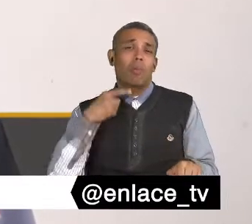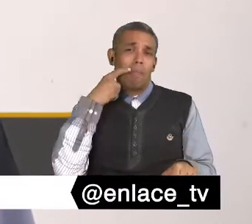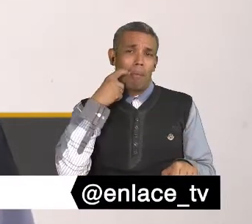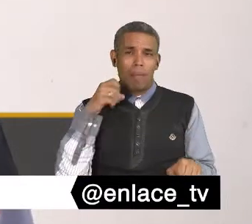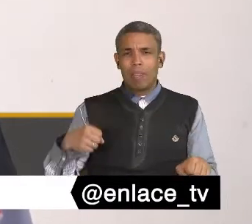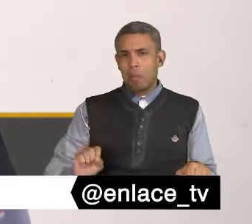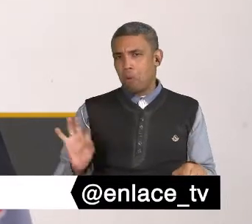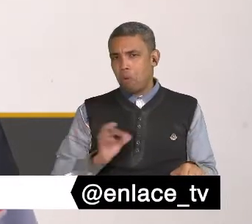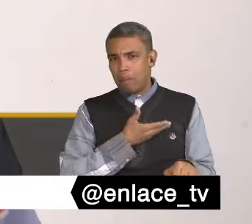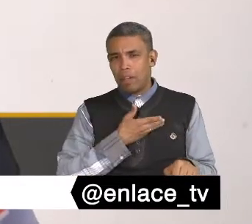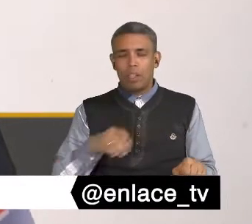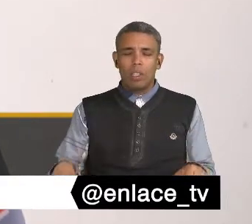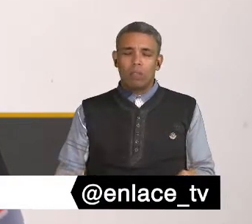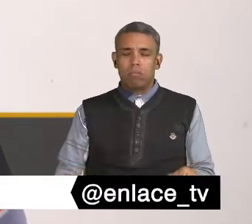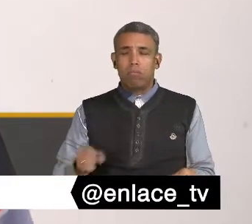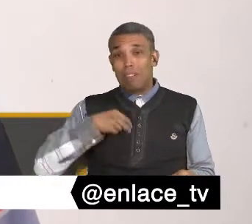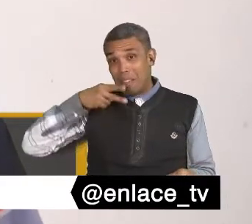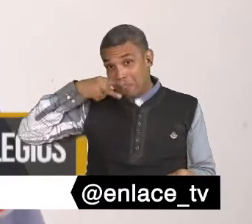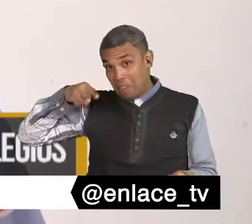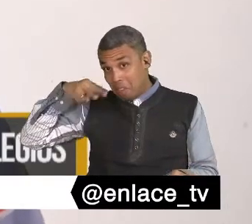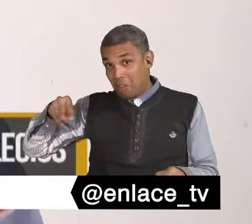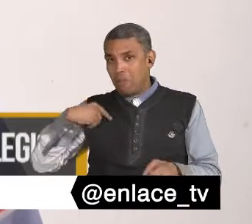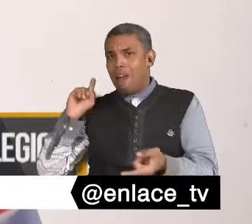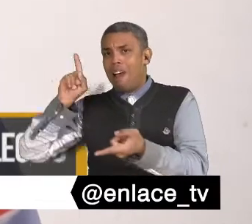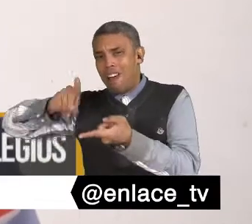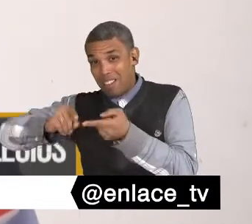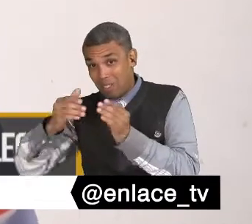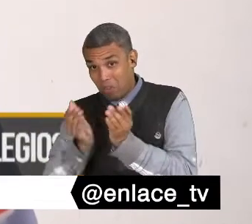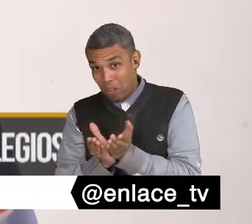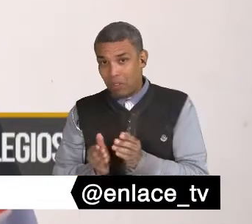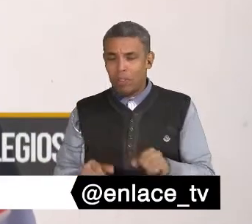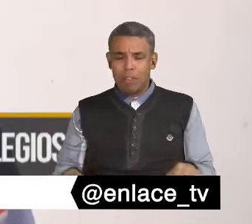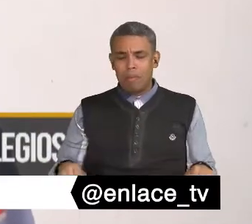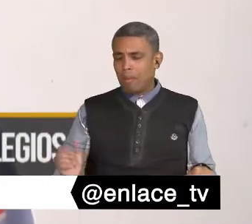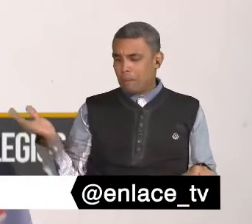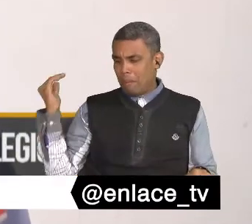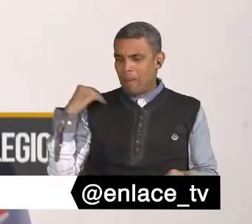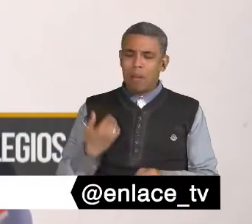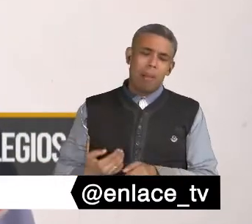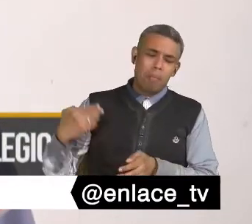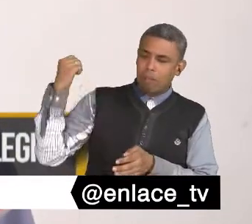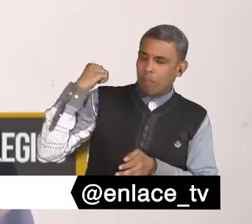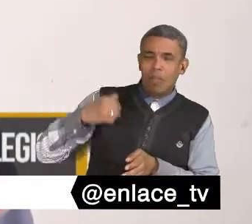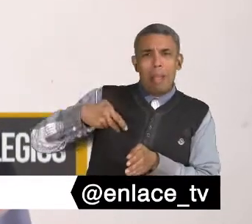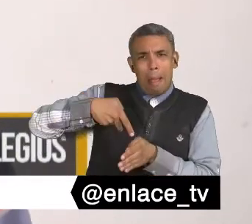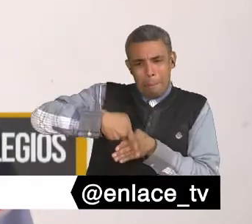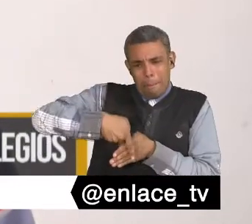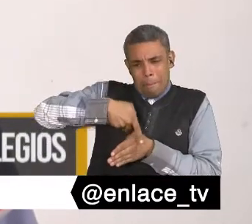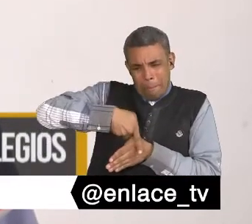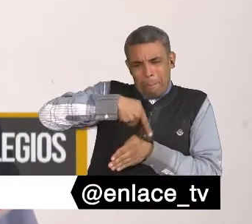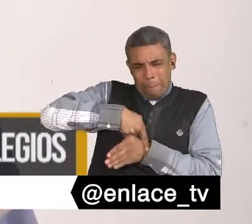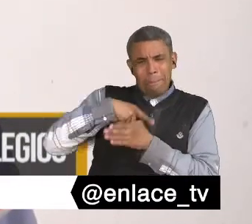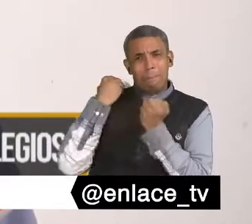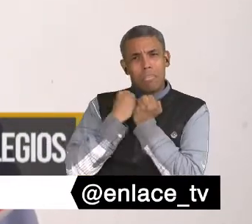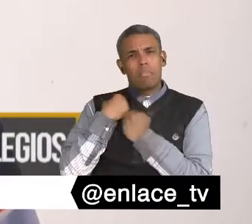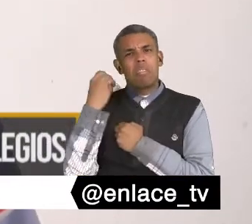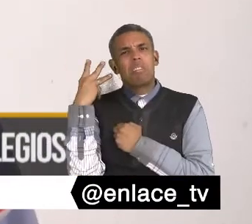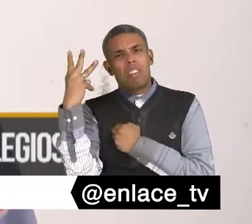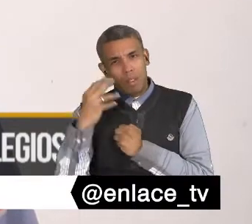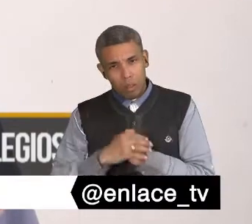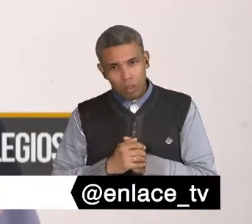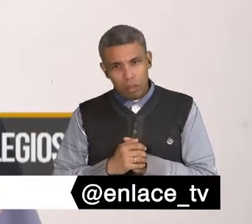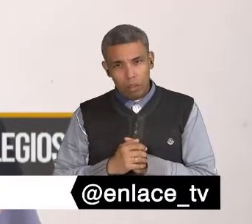desde la casa los padres de familia están enseñando a sus hijos al no respeto de las normas y a la